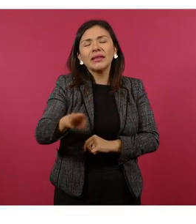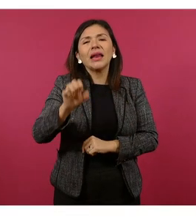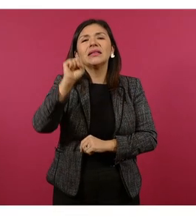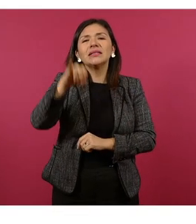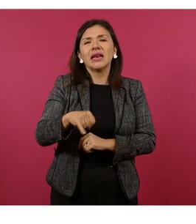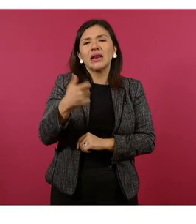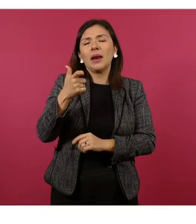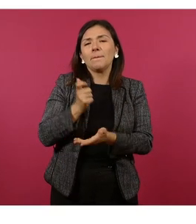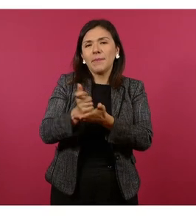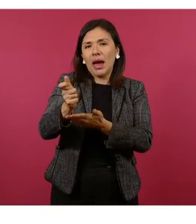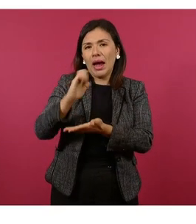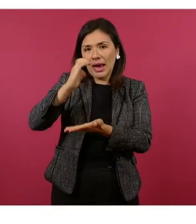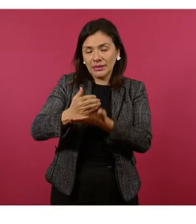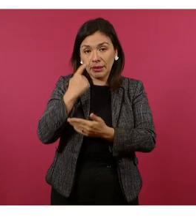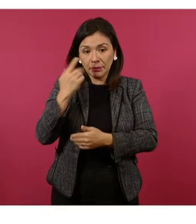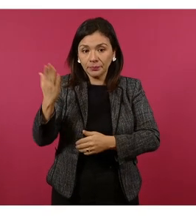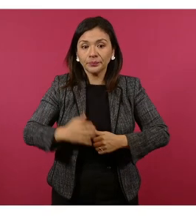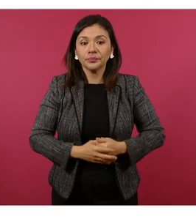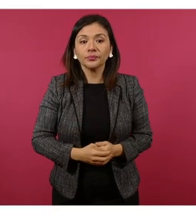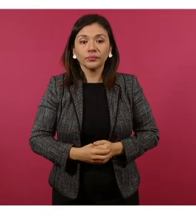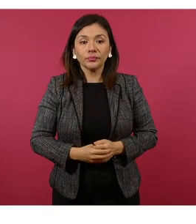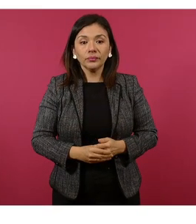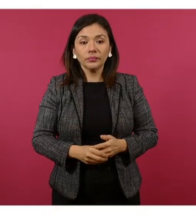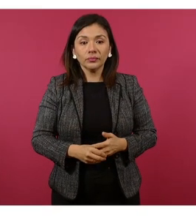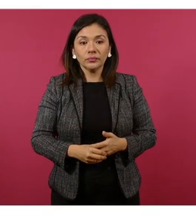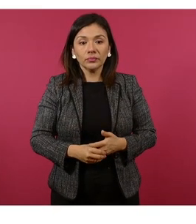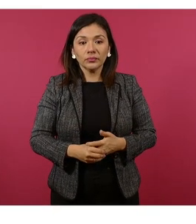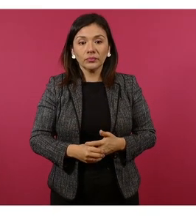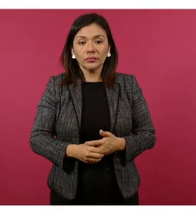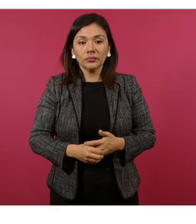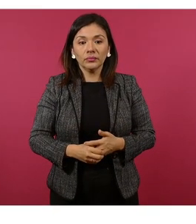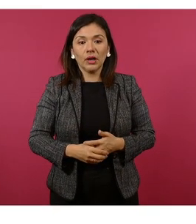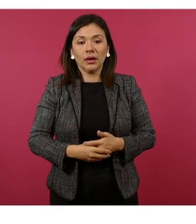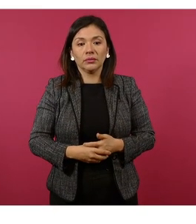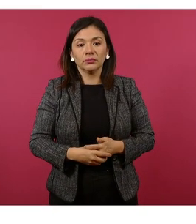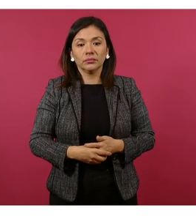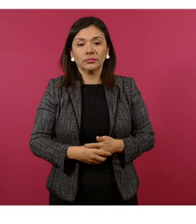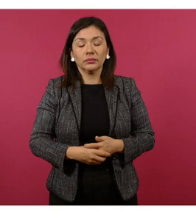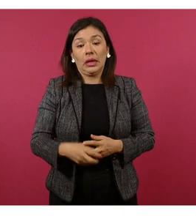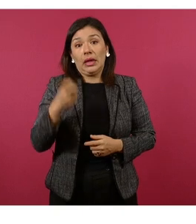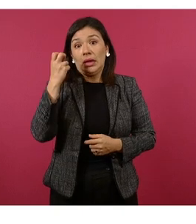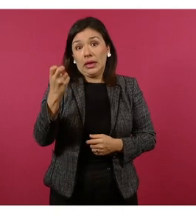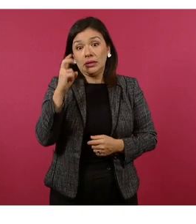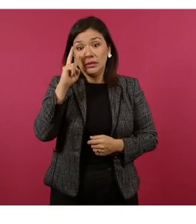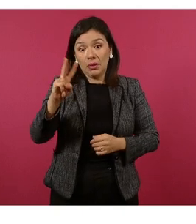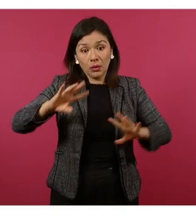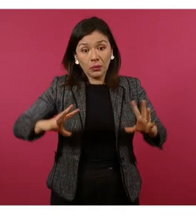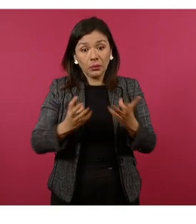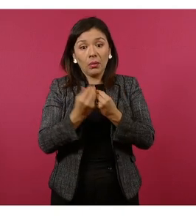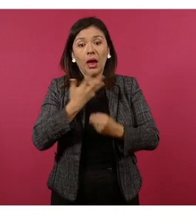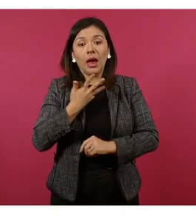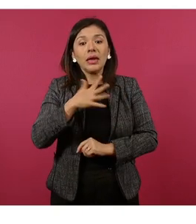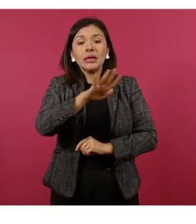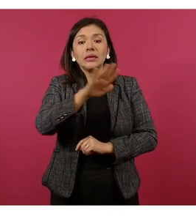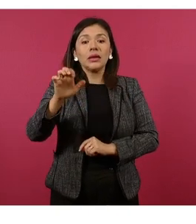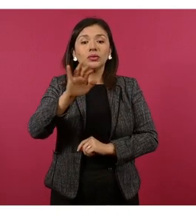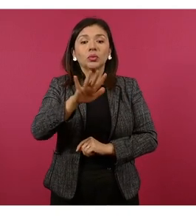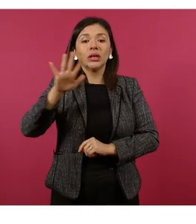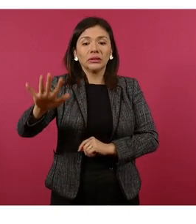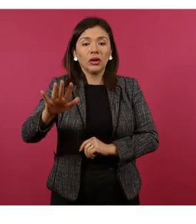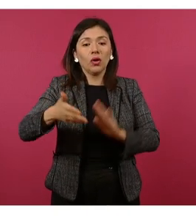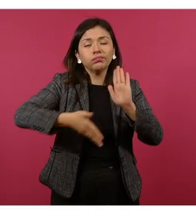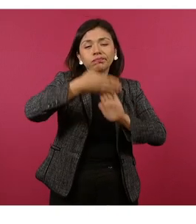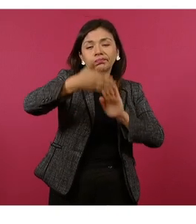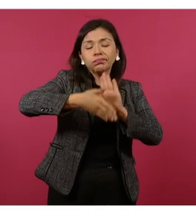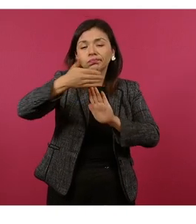caminos Rurales y alimentadores y eh autopistas en total son 555 obras que se han